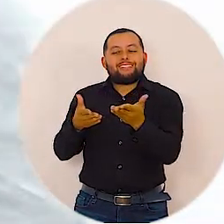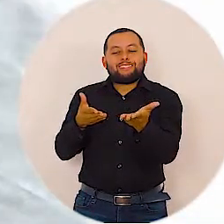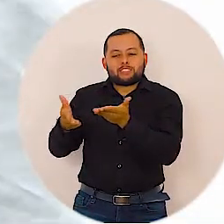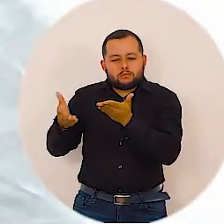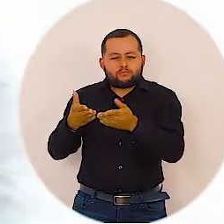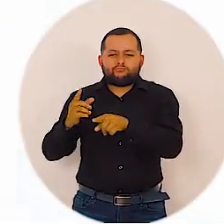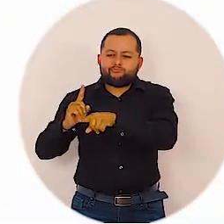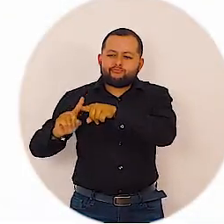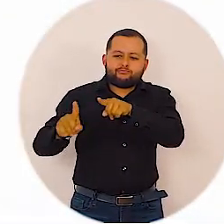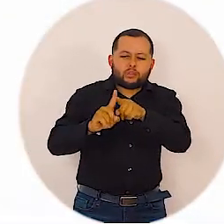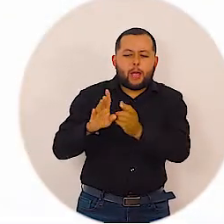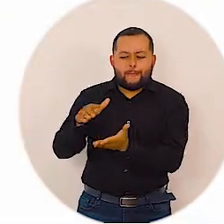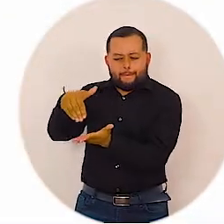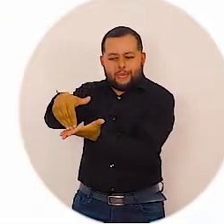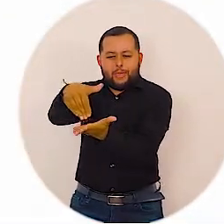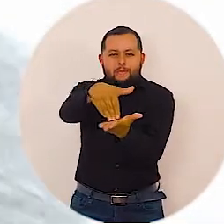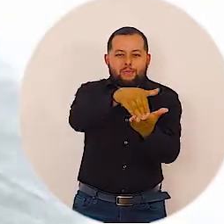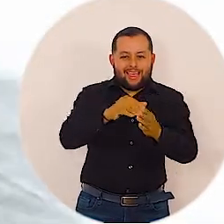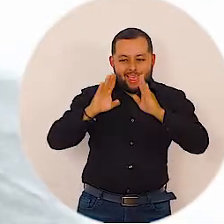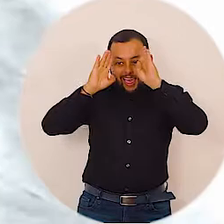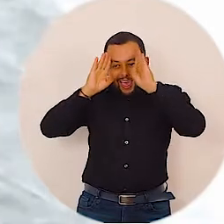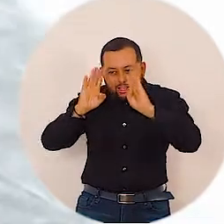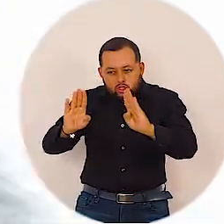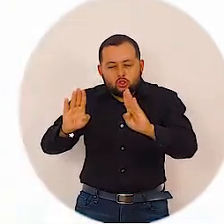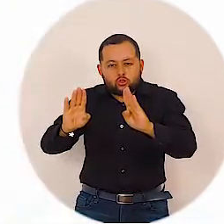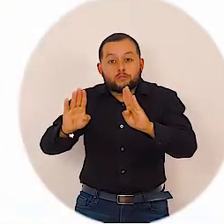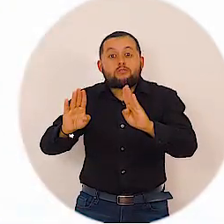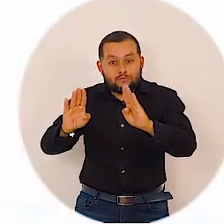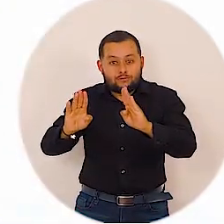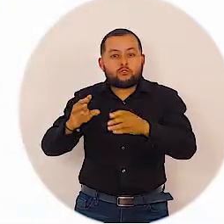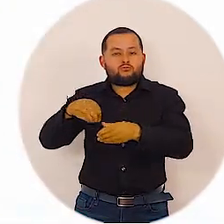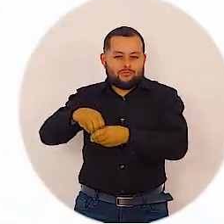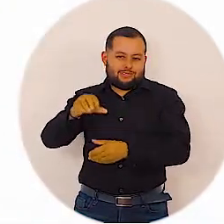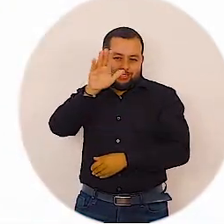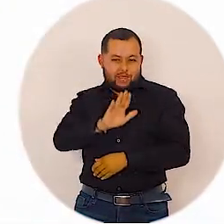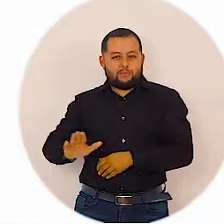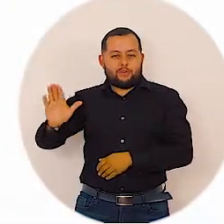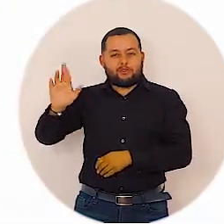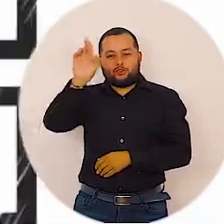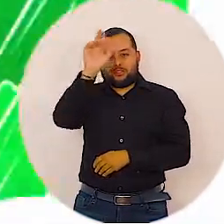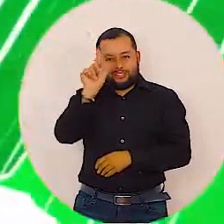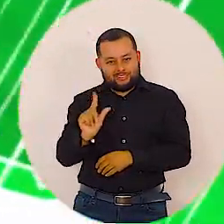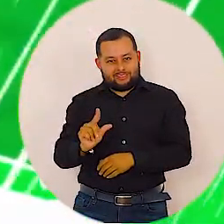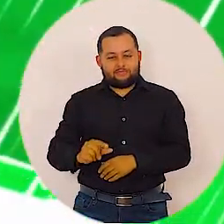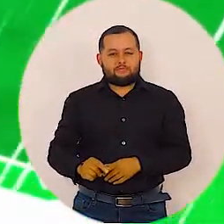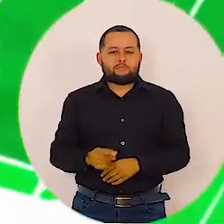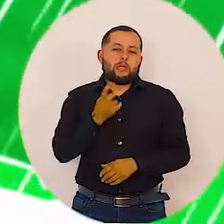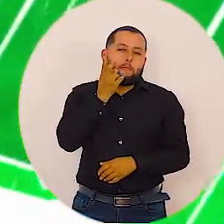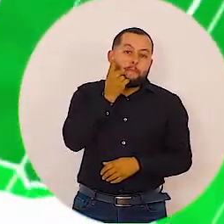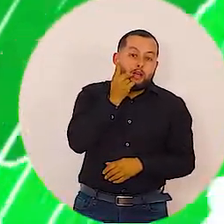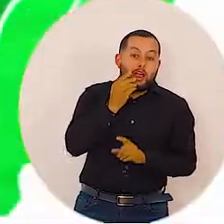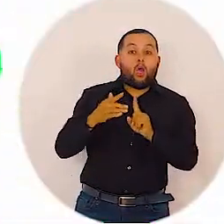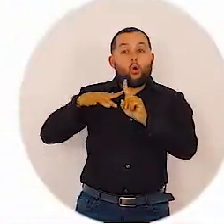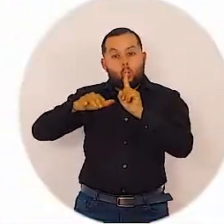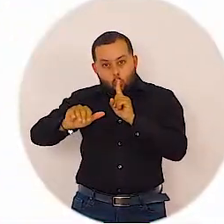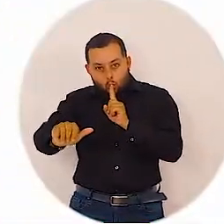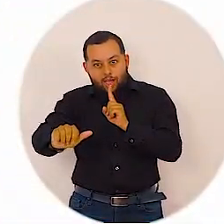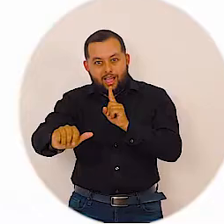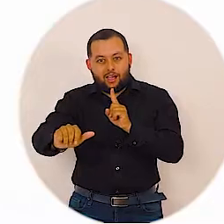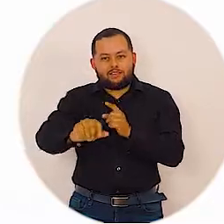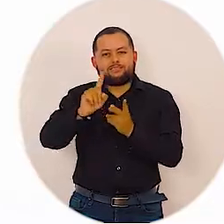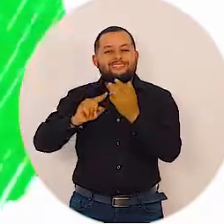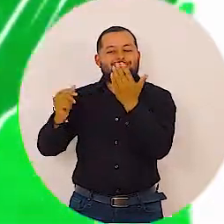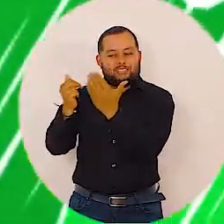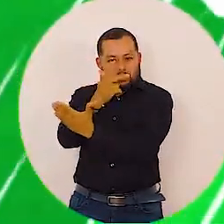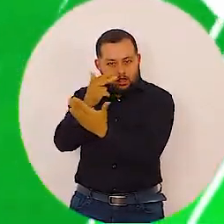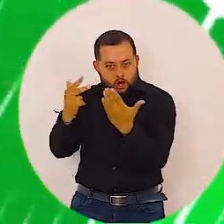los diferentes puntos de atención descentralizados en el departamento de Risaralda, Pereira y Cuba, Santa